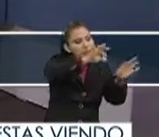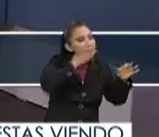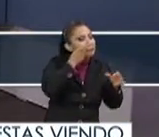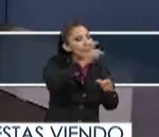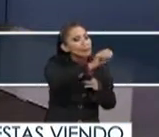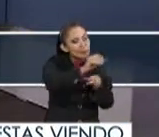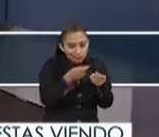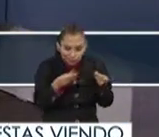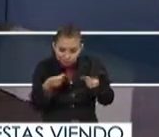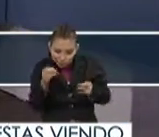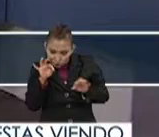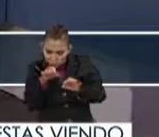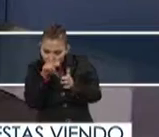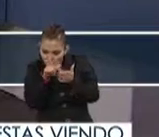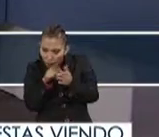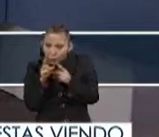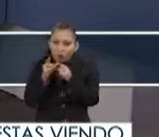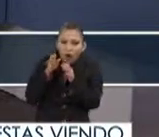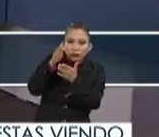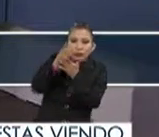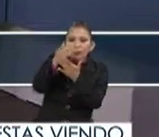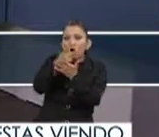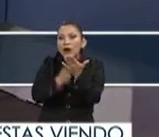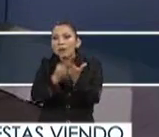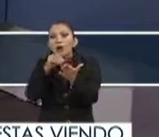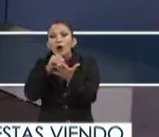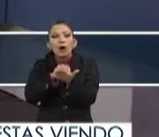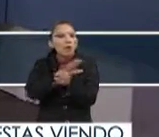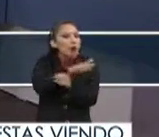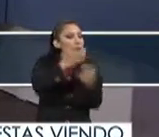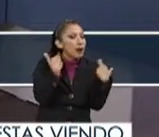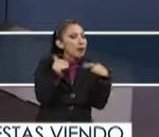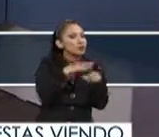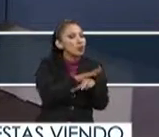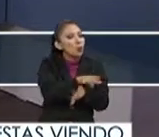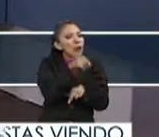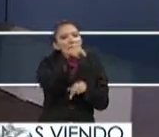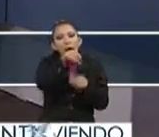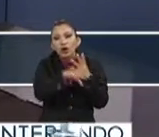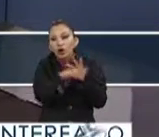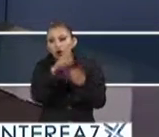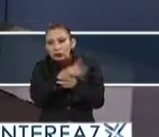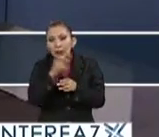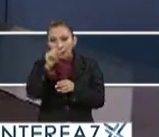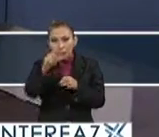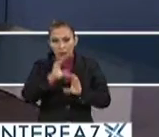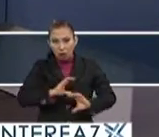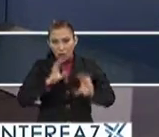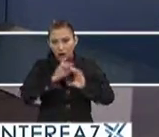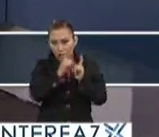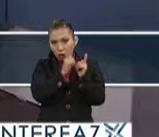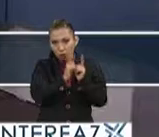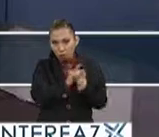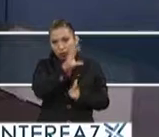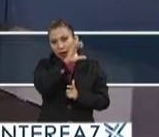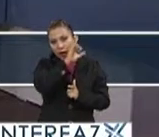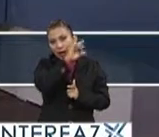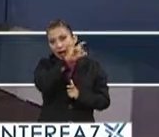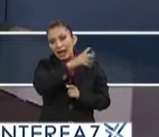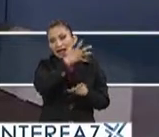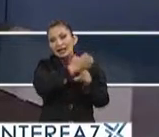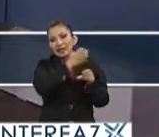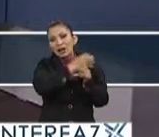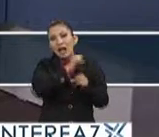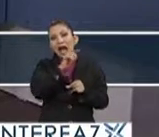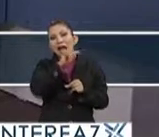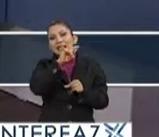y vamos buscando las sedes, qué programa va a presentar este maestro. Dentro de los concertistas tenemos varios grupos de cámara, por ejemplo el Quinteto